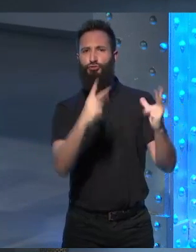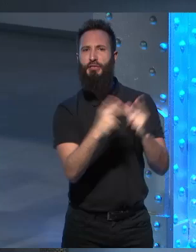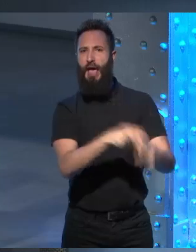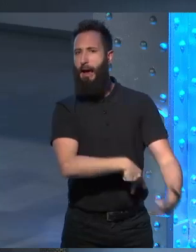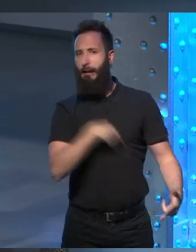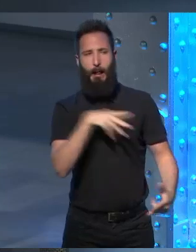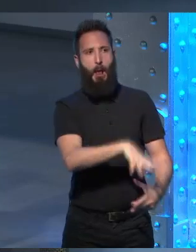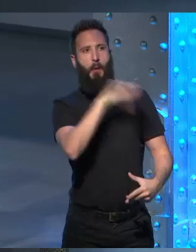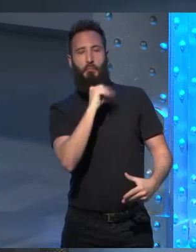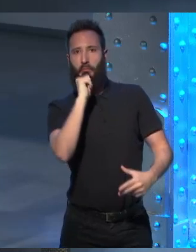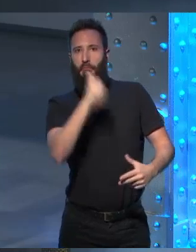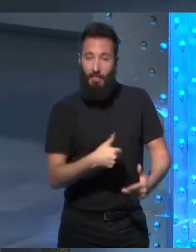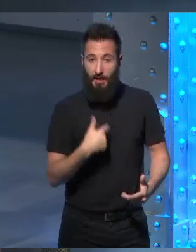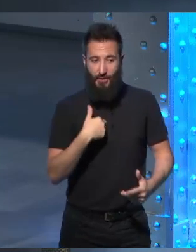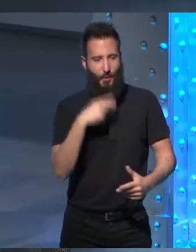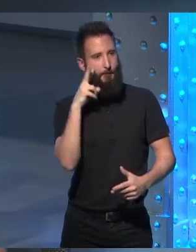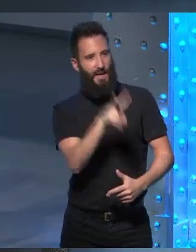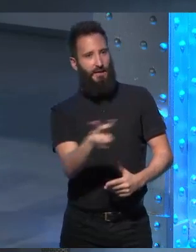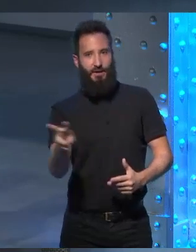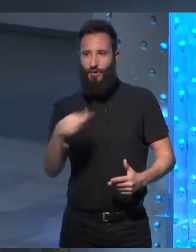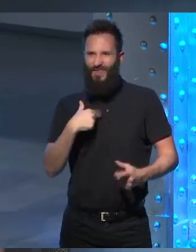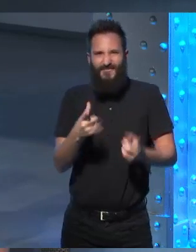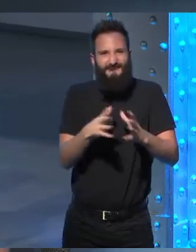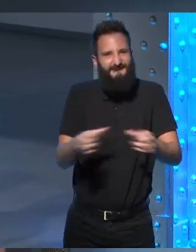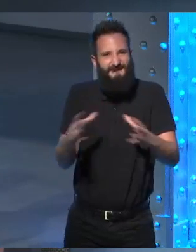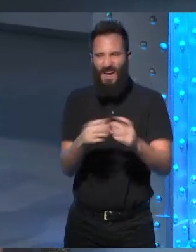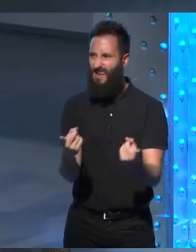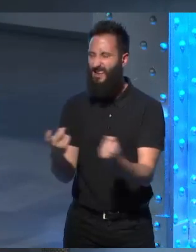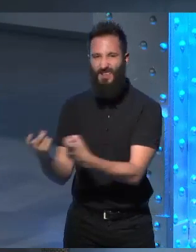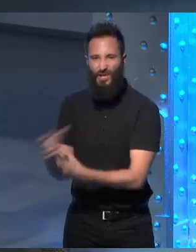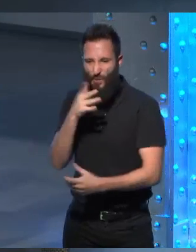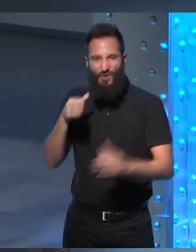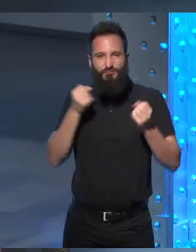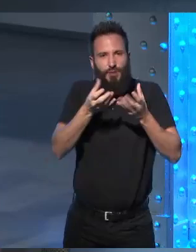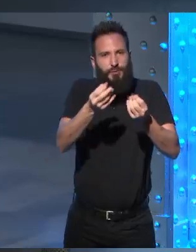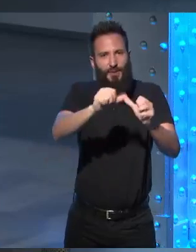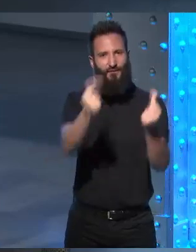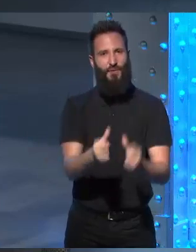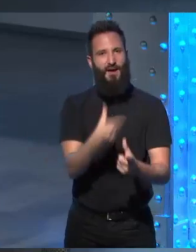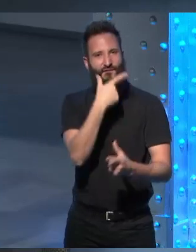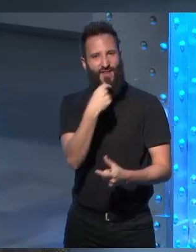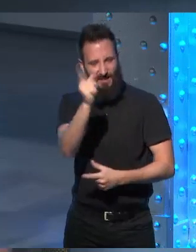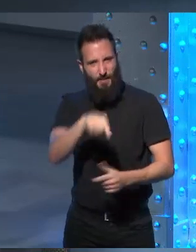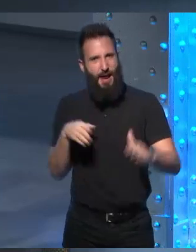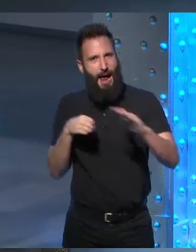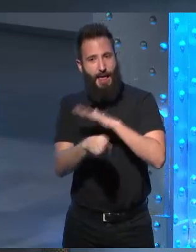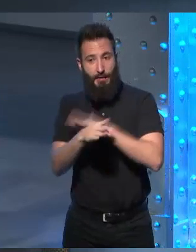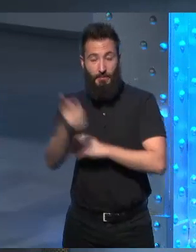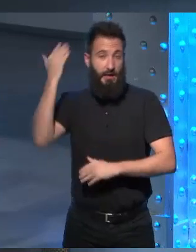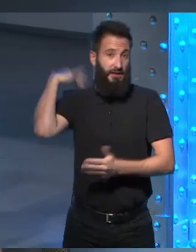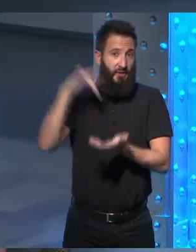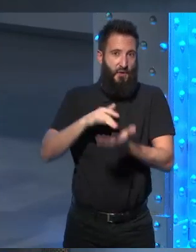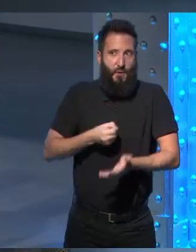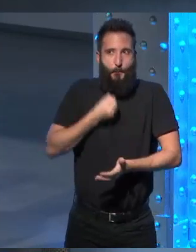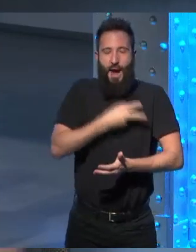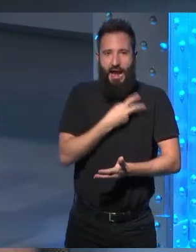sociedad, yo veo concretamente mi necesidad de contar las cosas de una forma fácil y accesible nace de un día que estoy en un bar